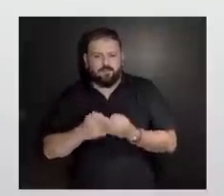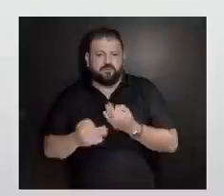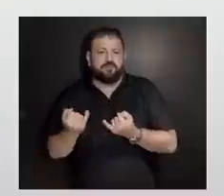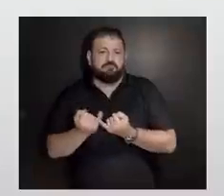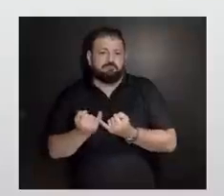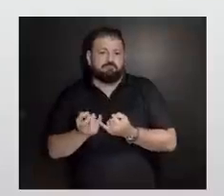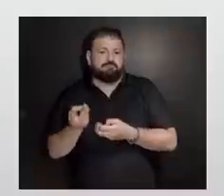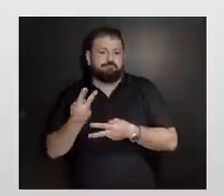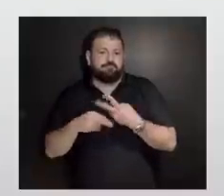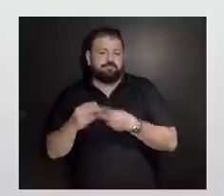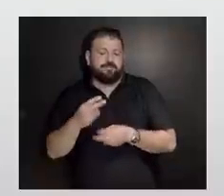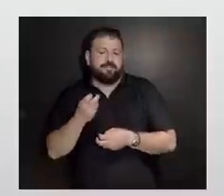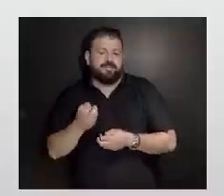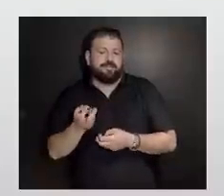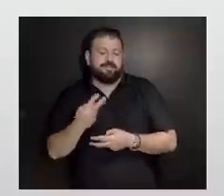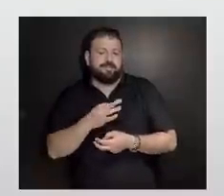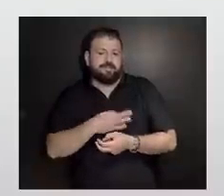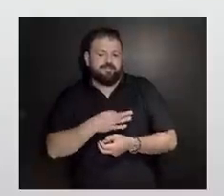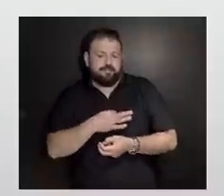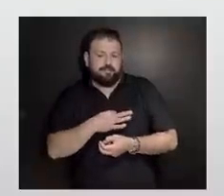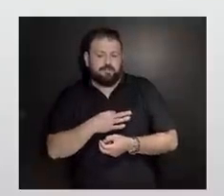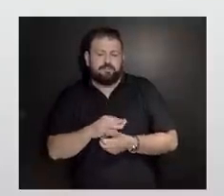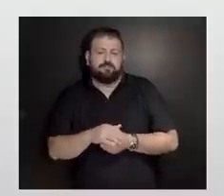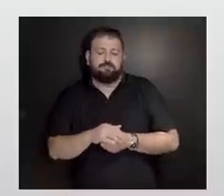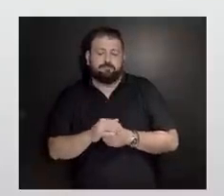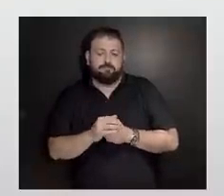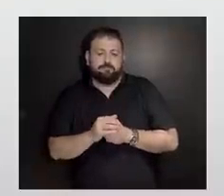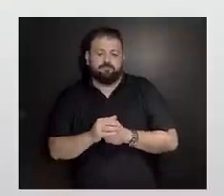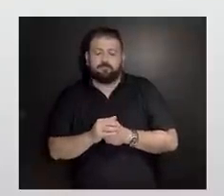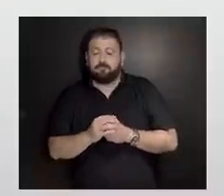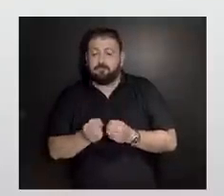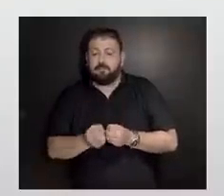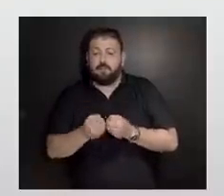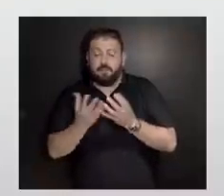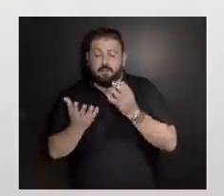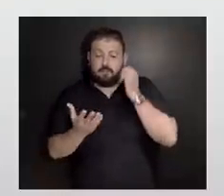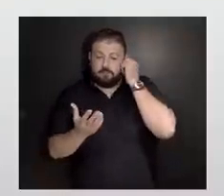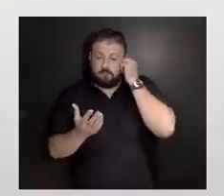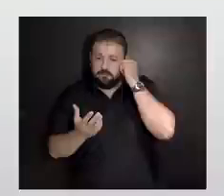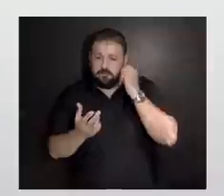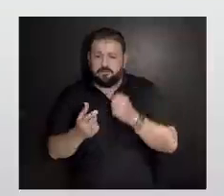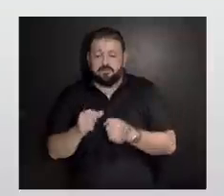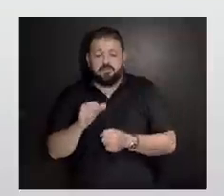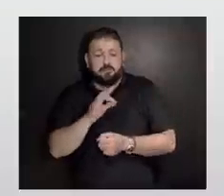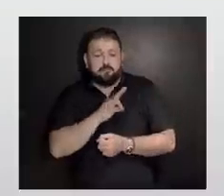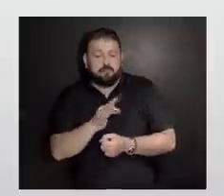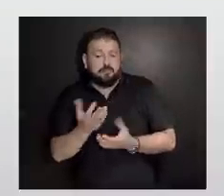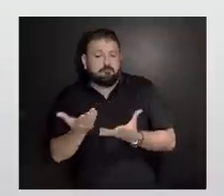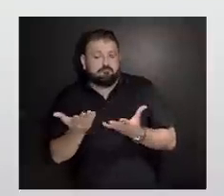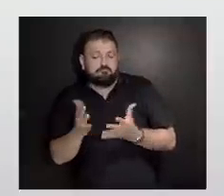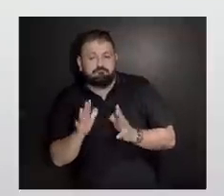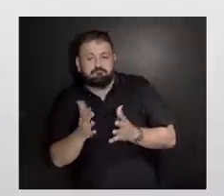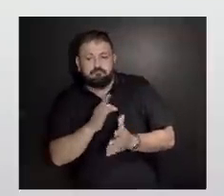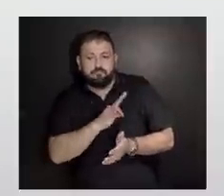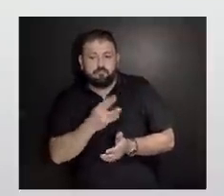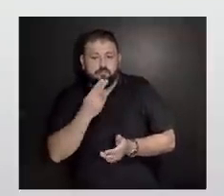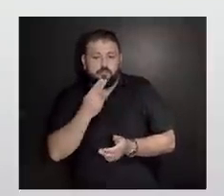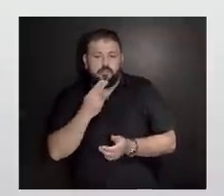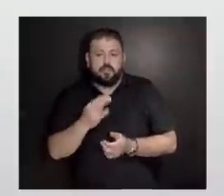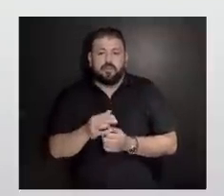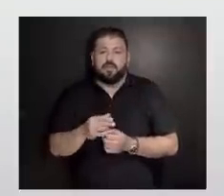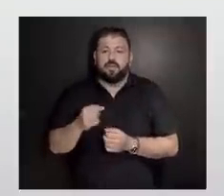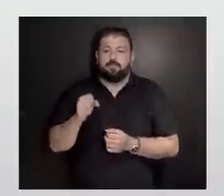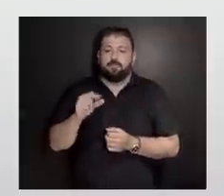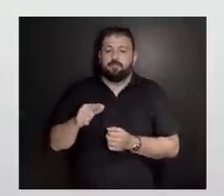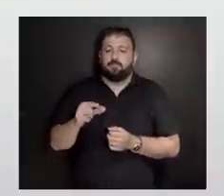generar esta sensación de deshidratación. Obviamente, como a lo mejor no podemos utilizar la glucosa como